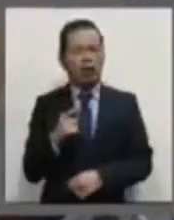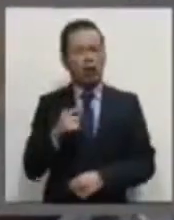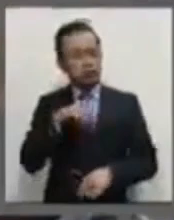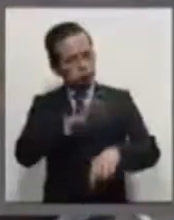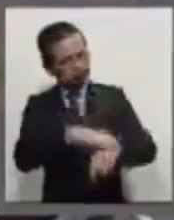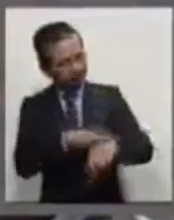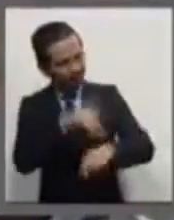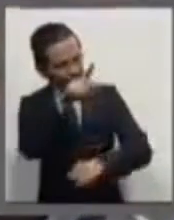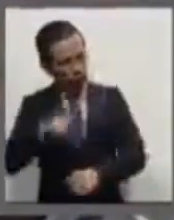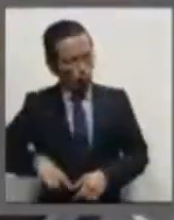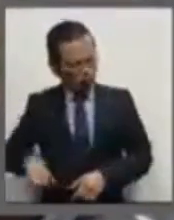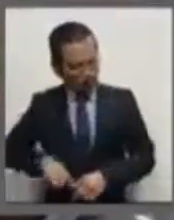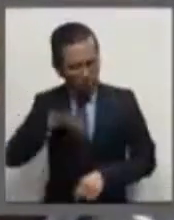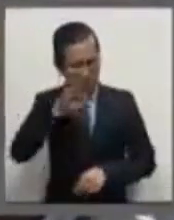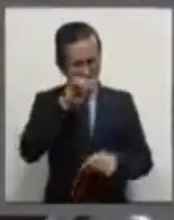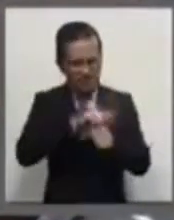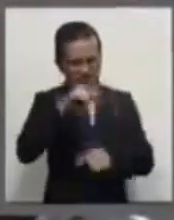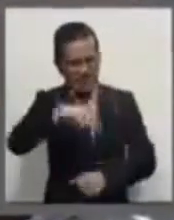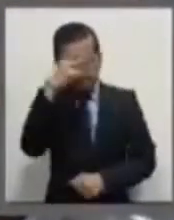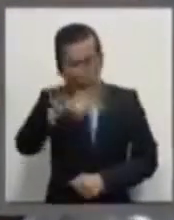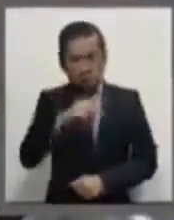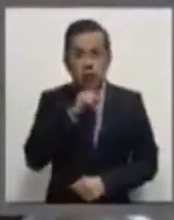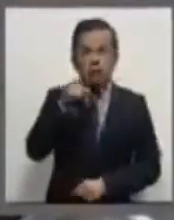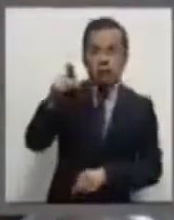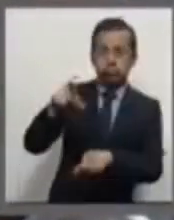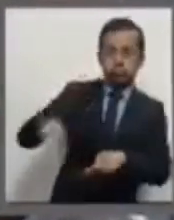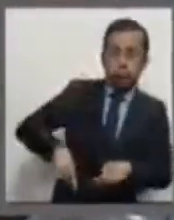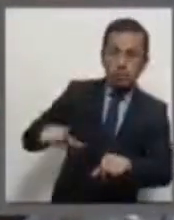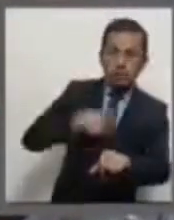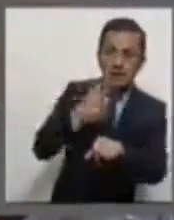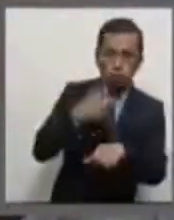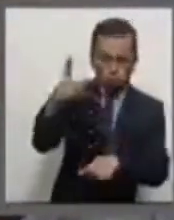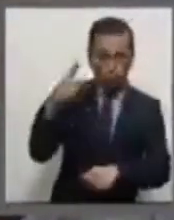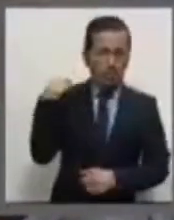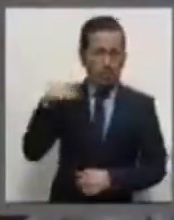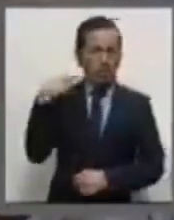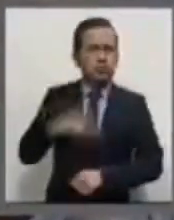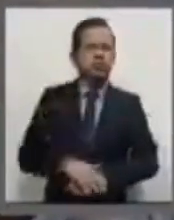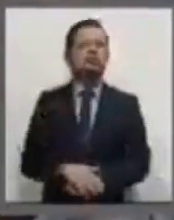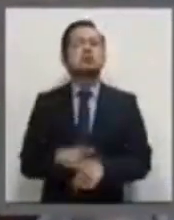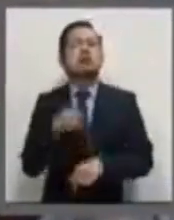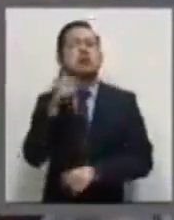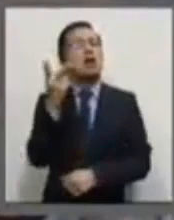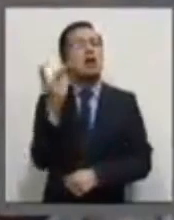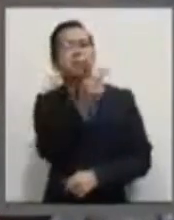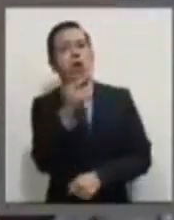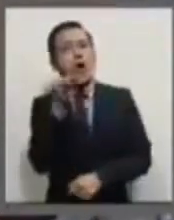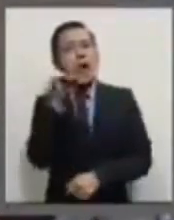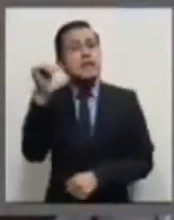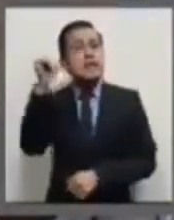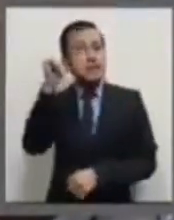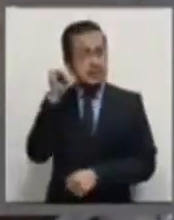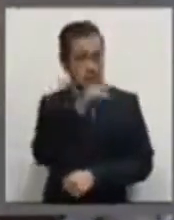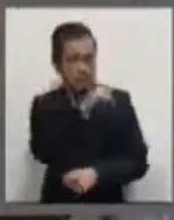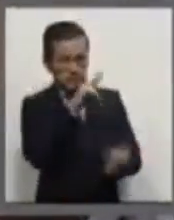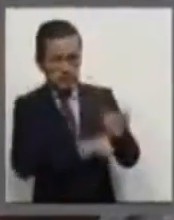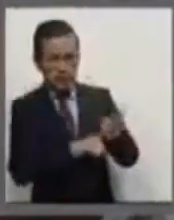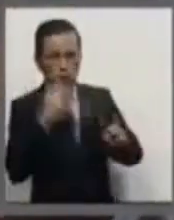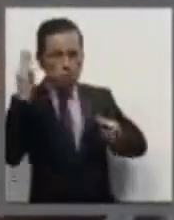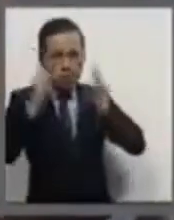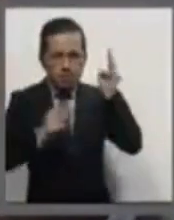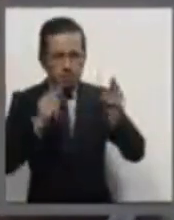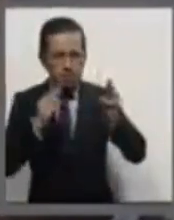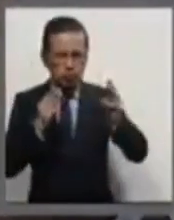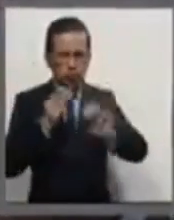del Estado de Veracruz, quienes el día de ayer en el Museo de Memoria y Tolerancia ofrecieron una disculpa histórica a nombre